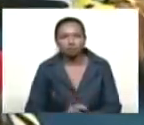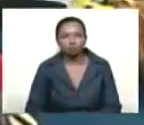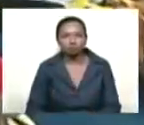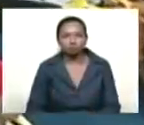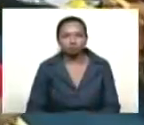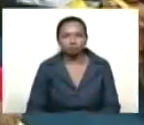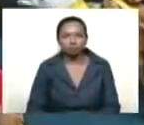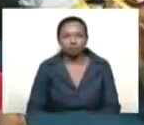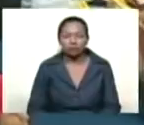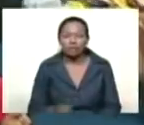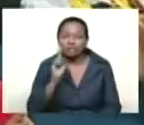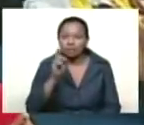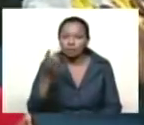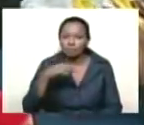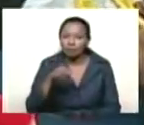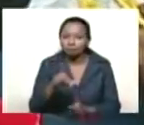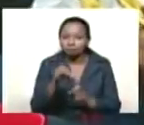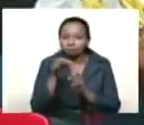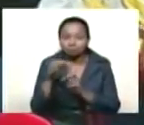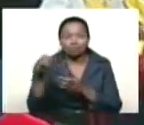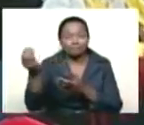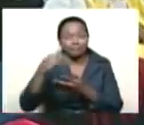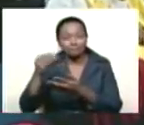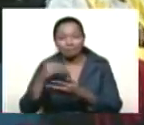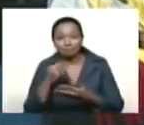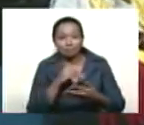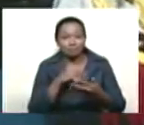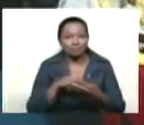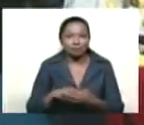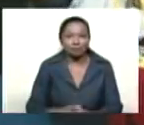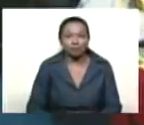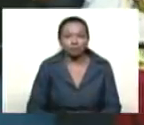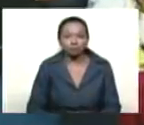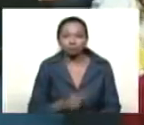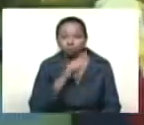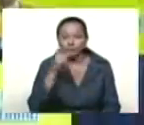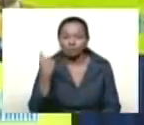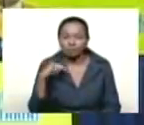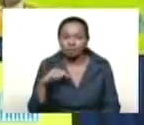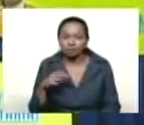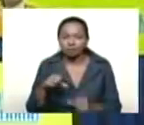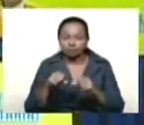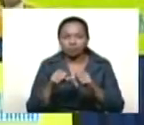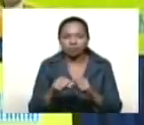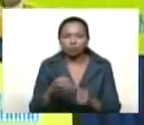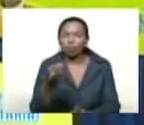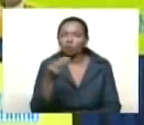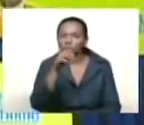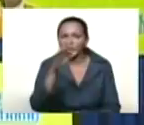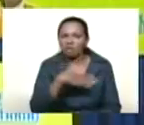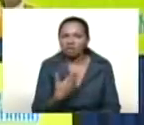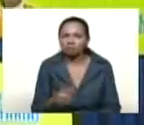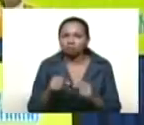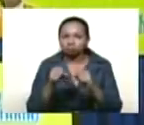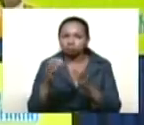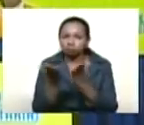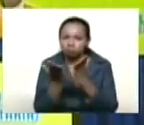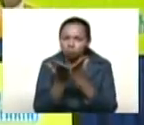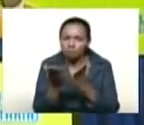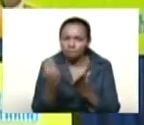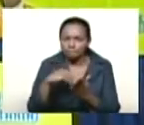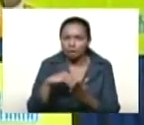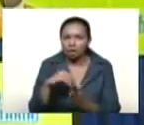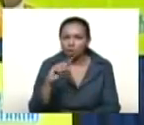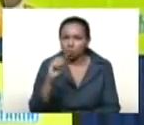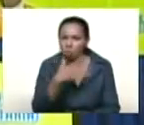Bueno, necesitamos especialistas. Y ustedes deben seguir. ¿Cuántos de ustedes quieren seguir estudiando? ¿No